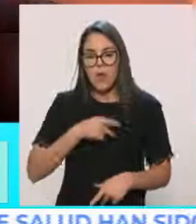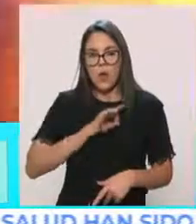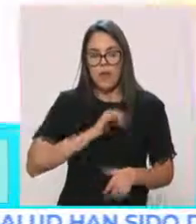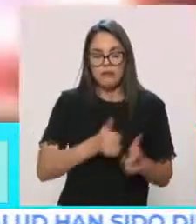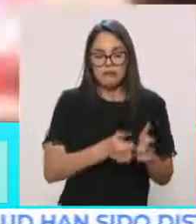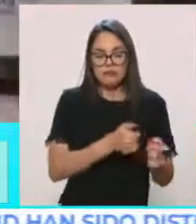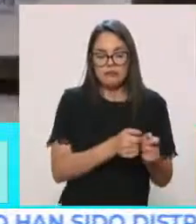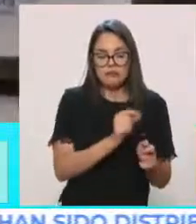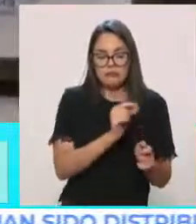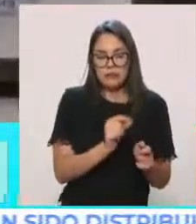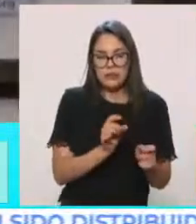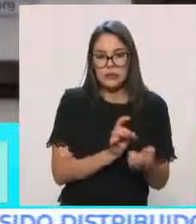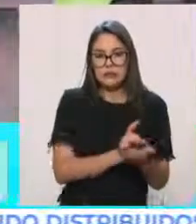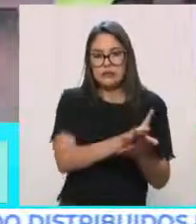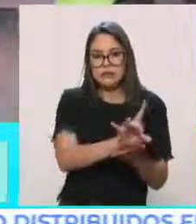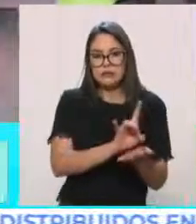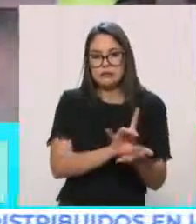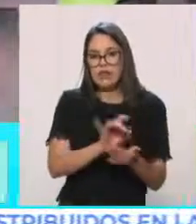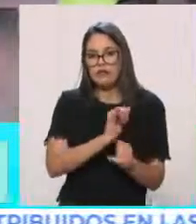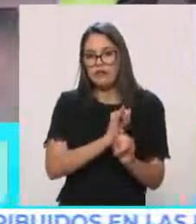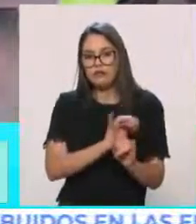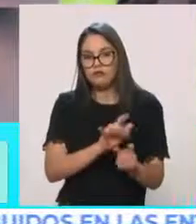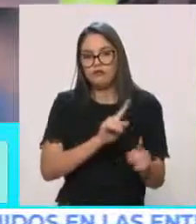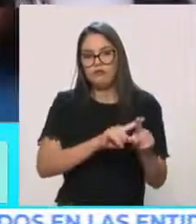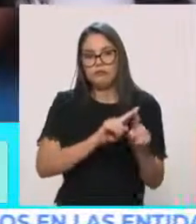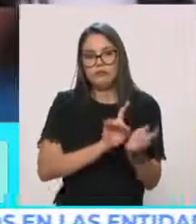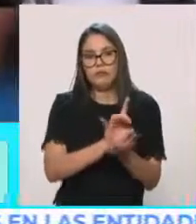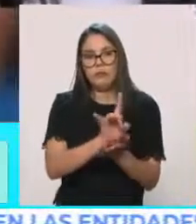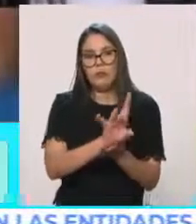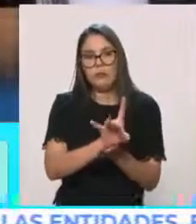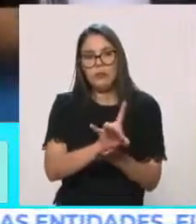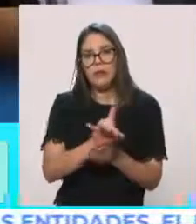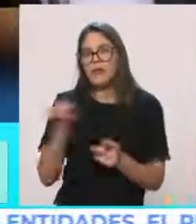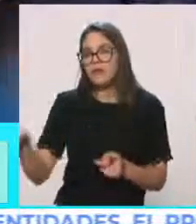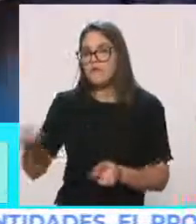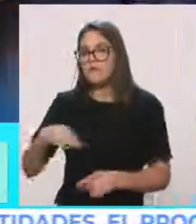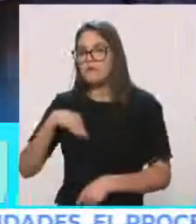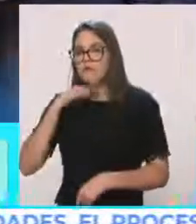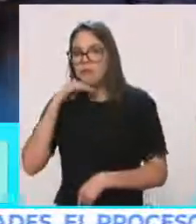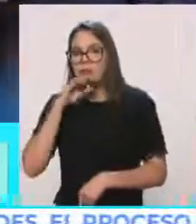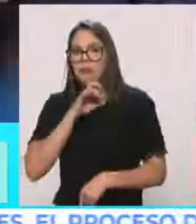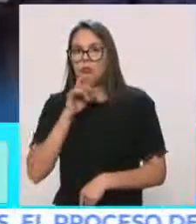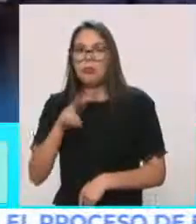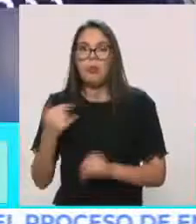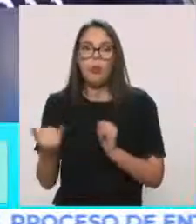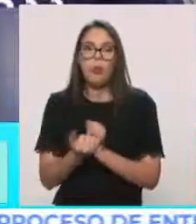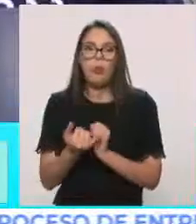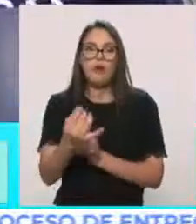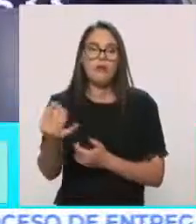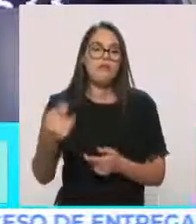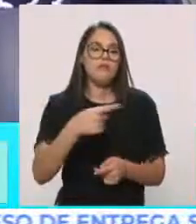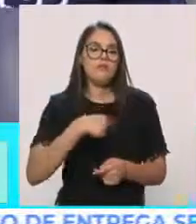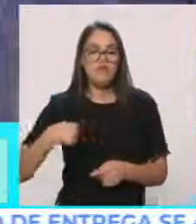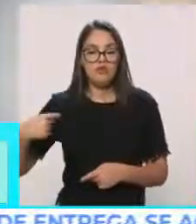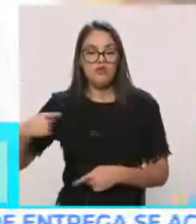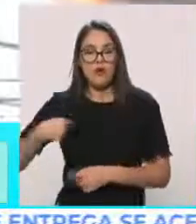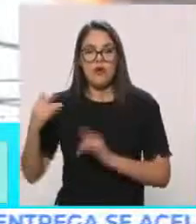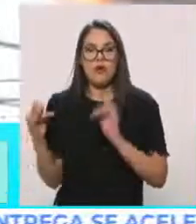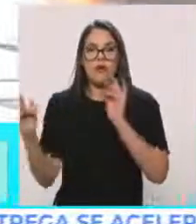estar intercambiando información, y nosotros nos comunicamos con la policía de investigación,